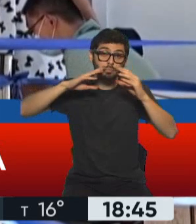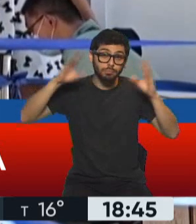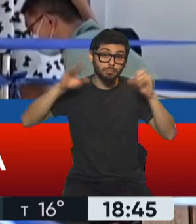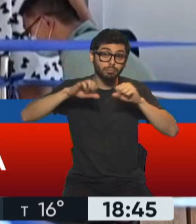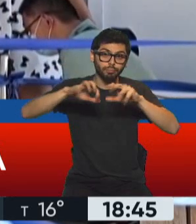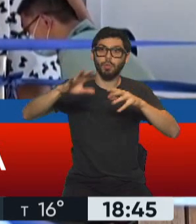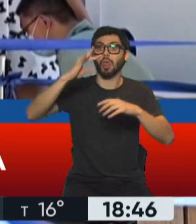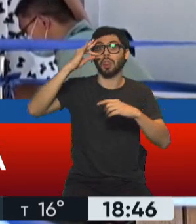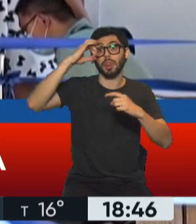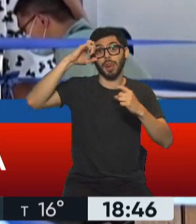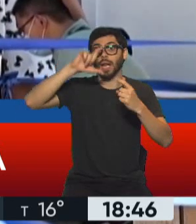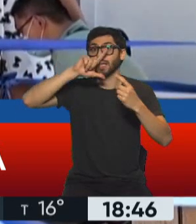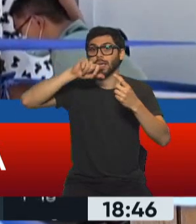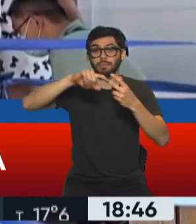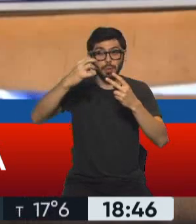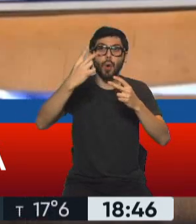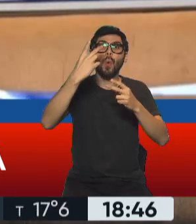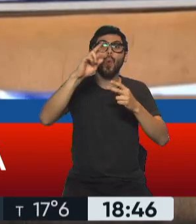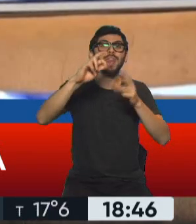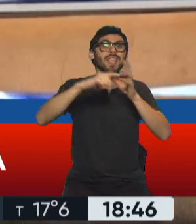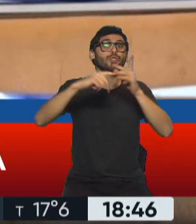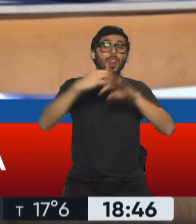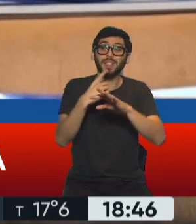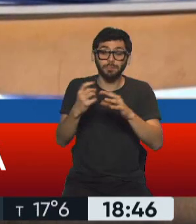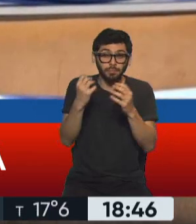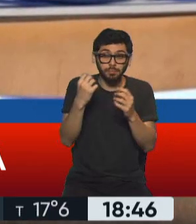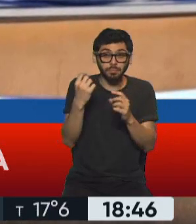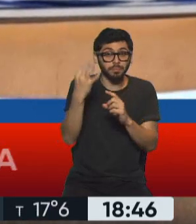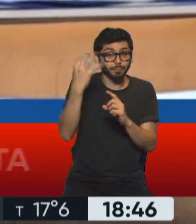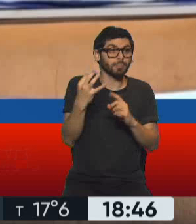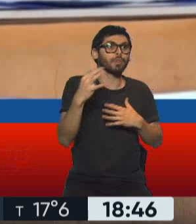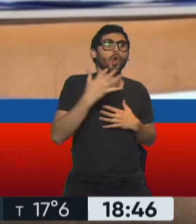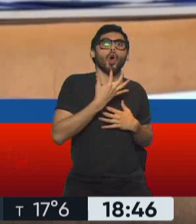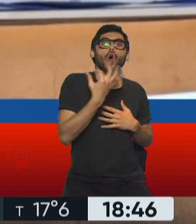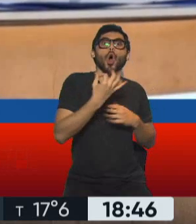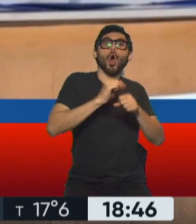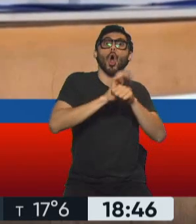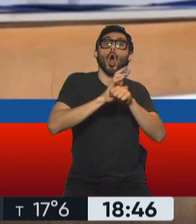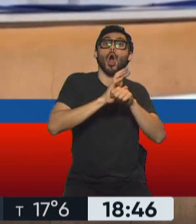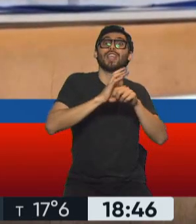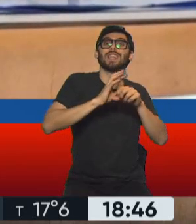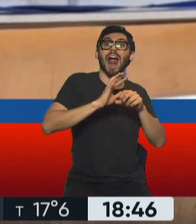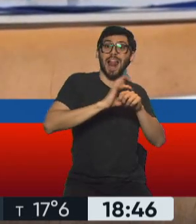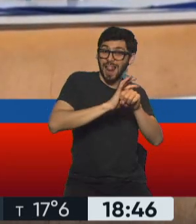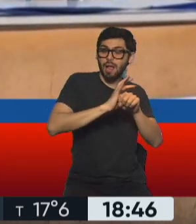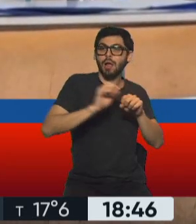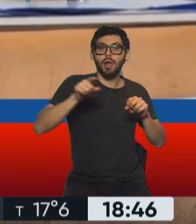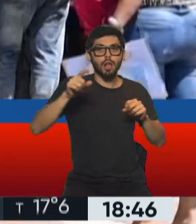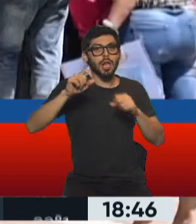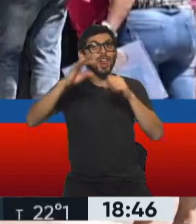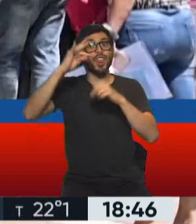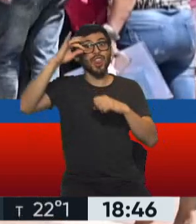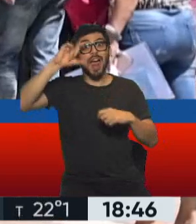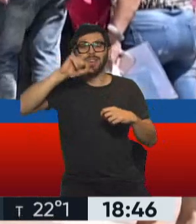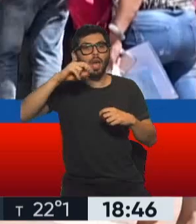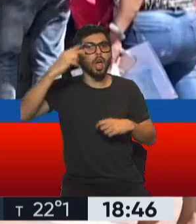variante Delta, se extendieron al menos en 20 ciudades. Es muy contagiosa, dicen que hasta un 90% más contagiosa que las que conocemos, ¿sí? Por eso China, ¿qué hace?